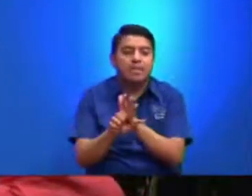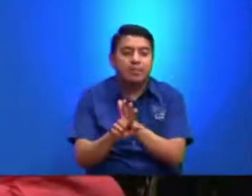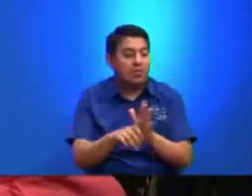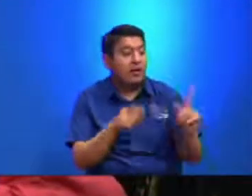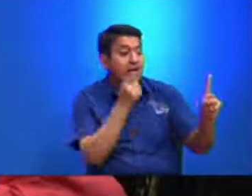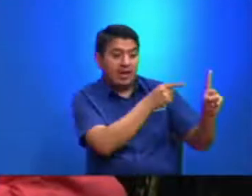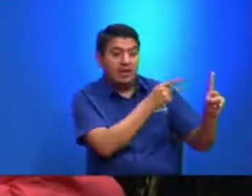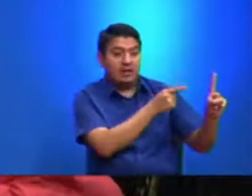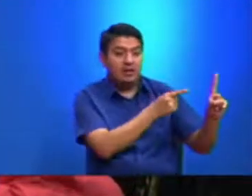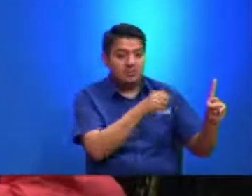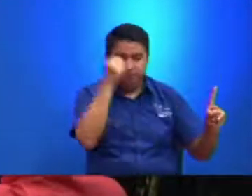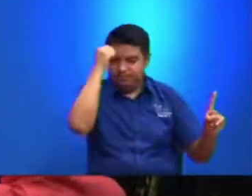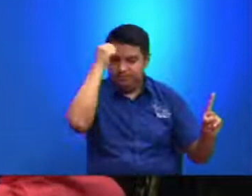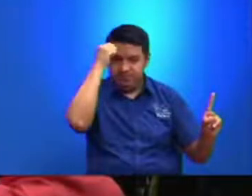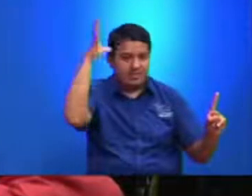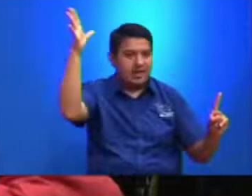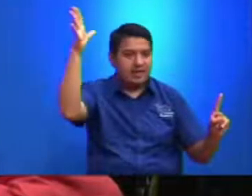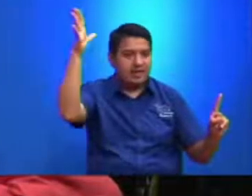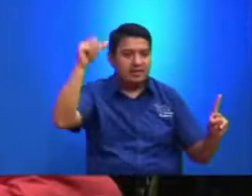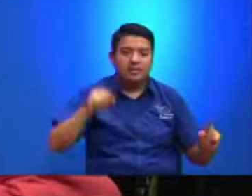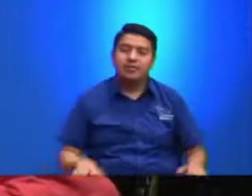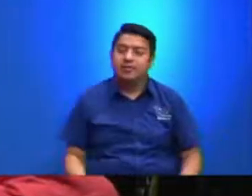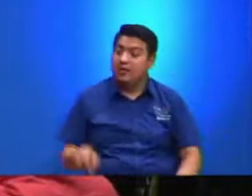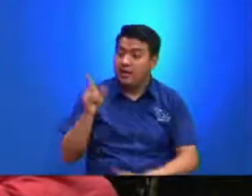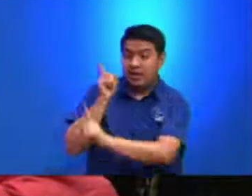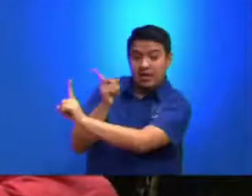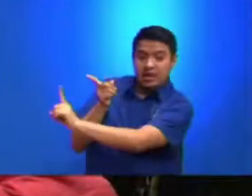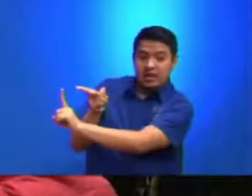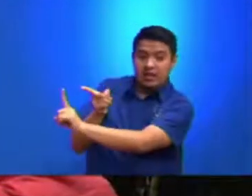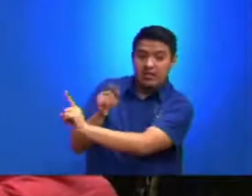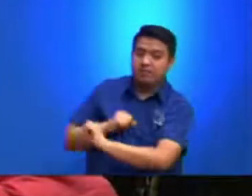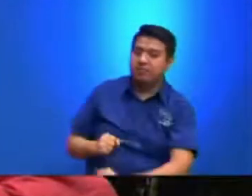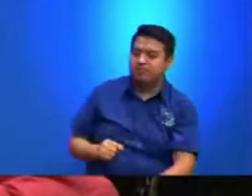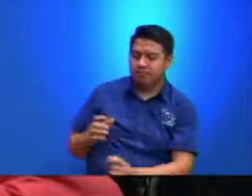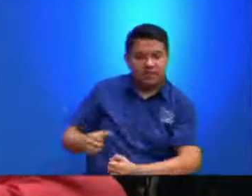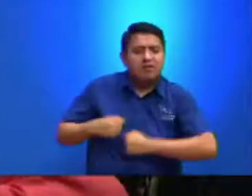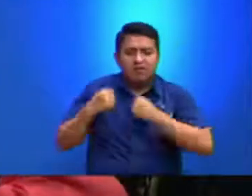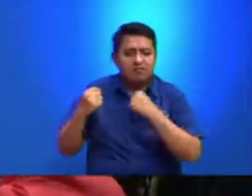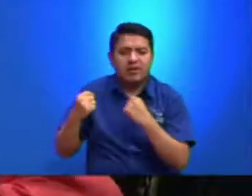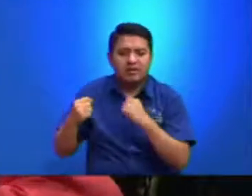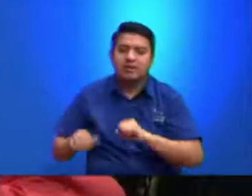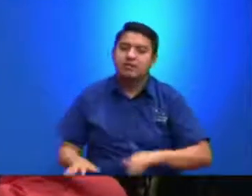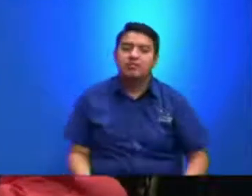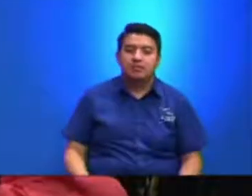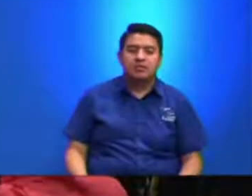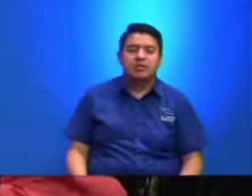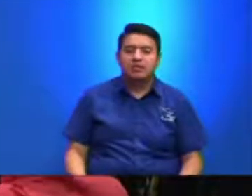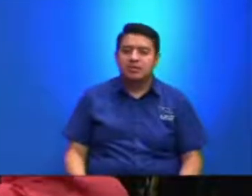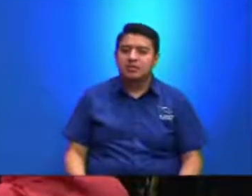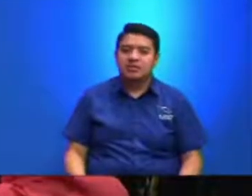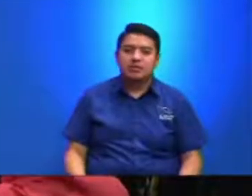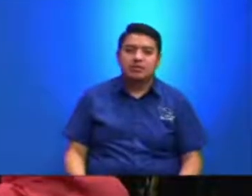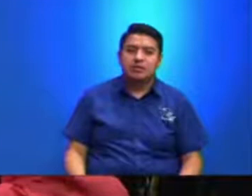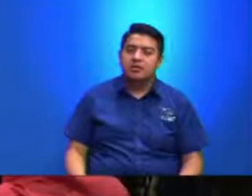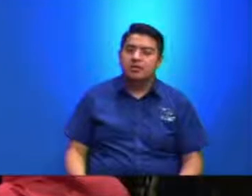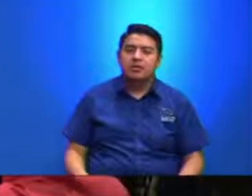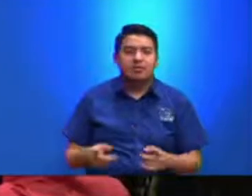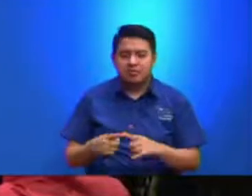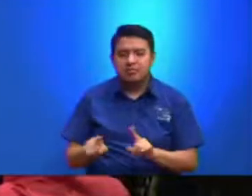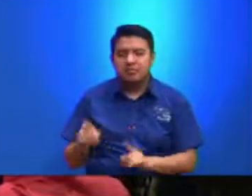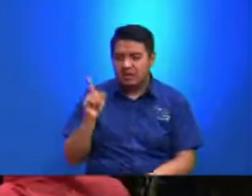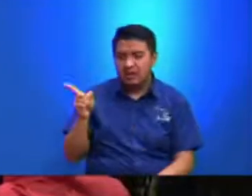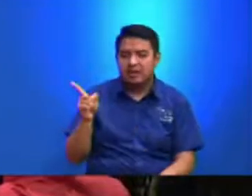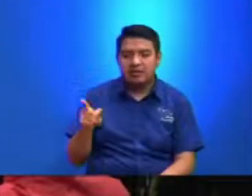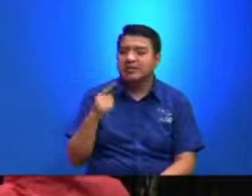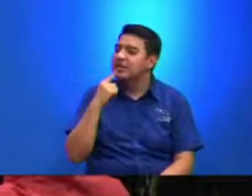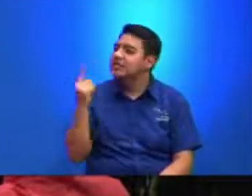reconozca que alguien es fuerte o que está en buena forma. Pues eso no es adular.